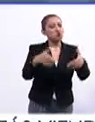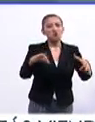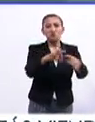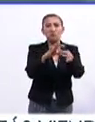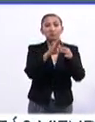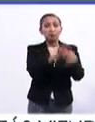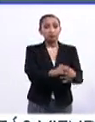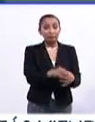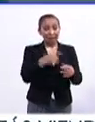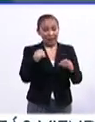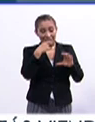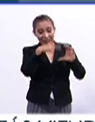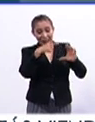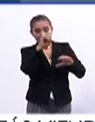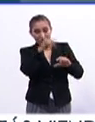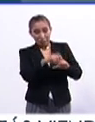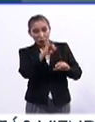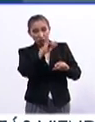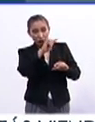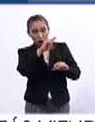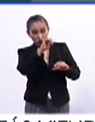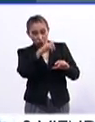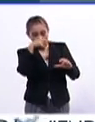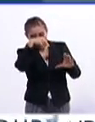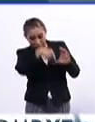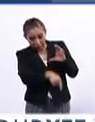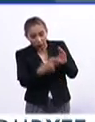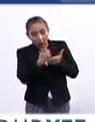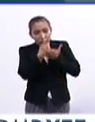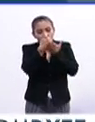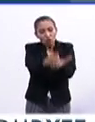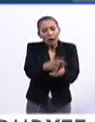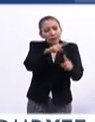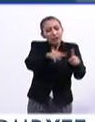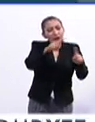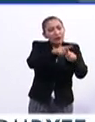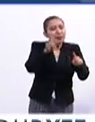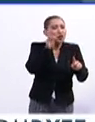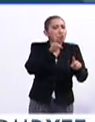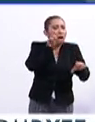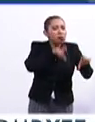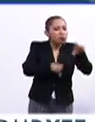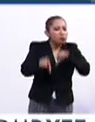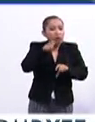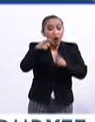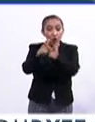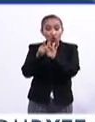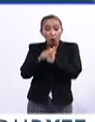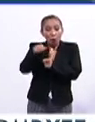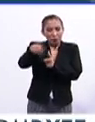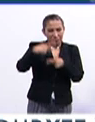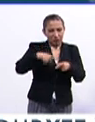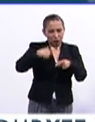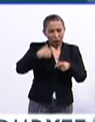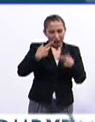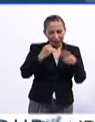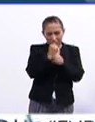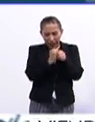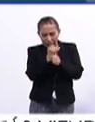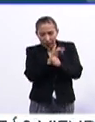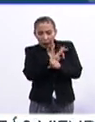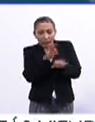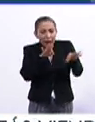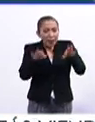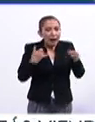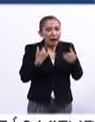la estructura misma del sincrotrón permite albergar varios laboratorios en los que los grupos de investigadores pueden